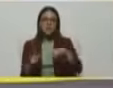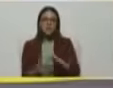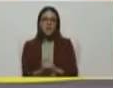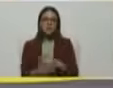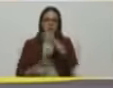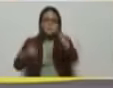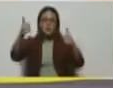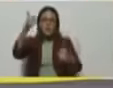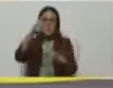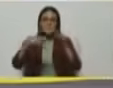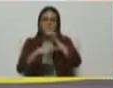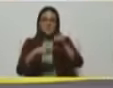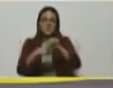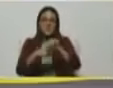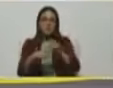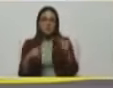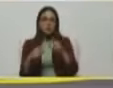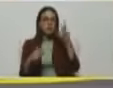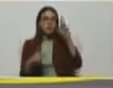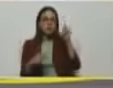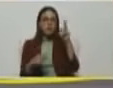viceministro del Caribe, Raúl Lee,